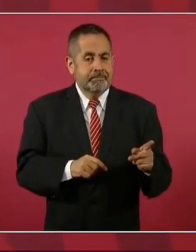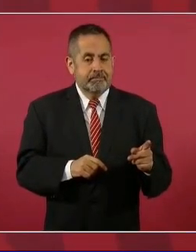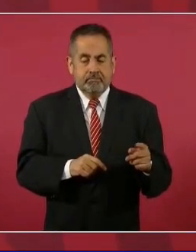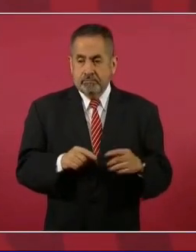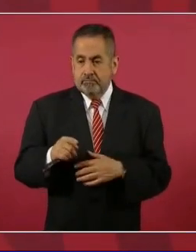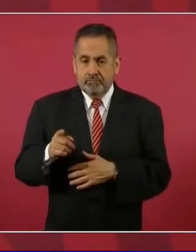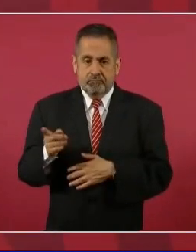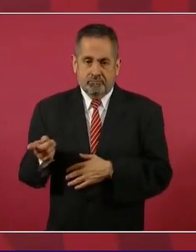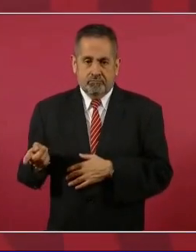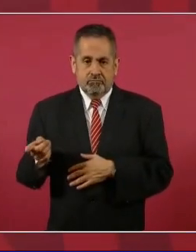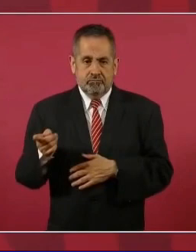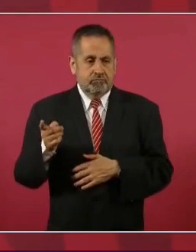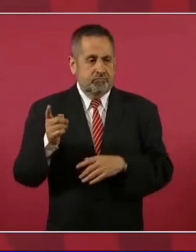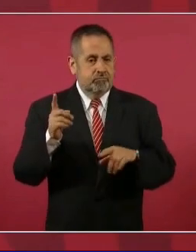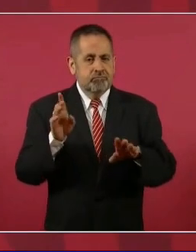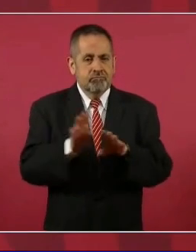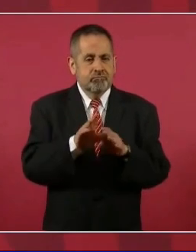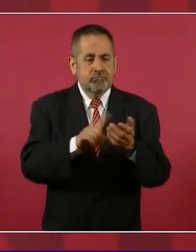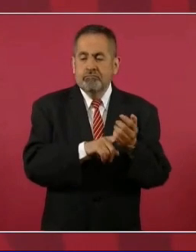desaparición de los jóvenes,